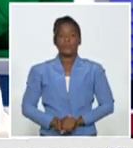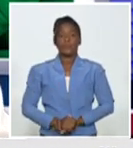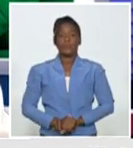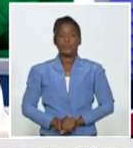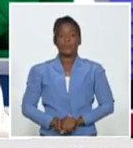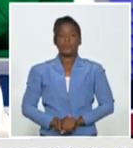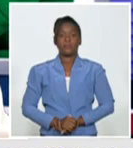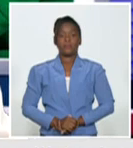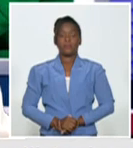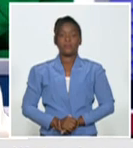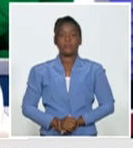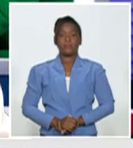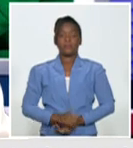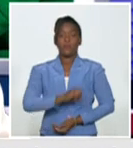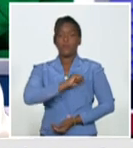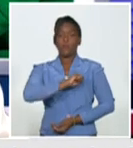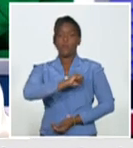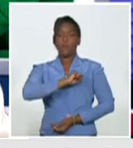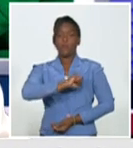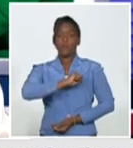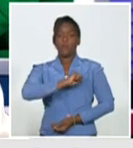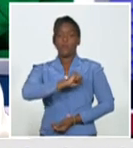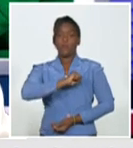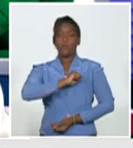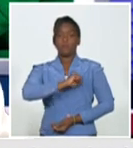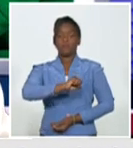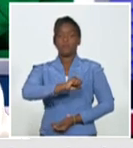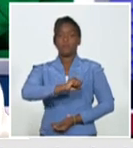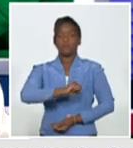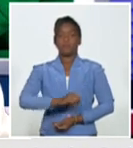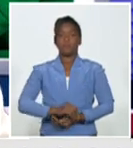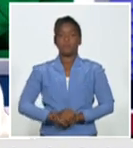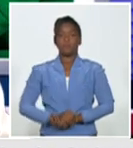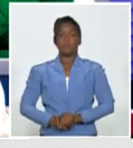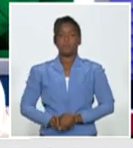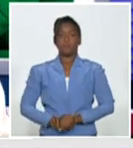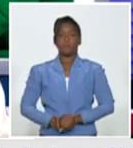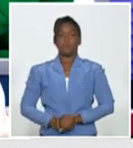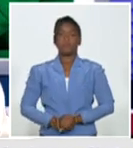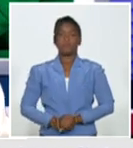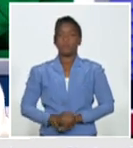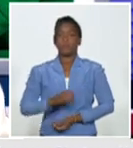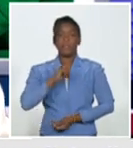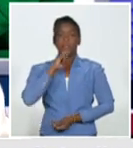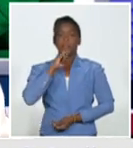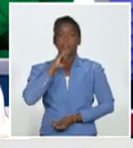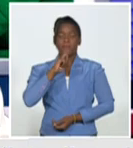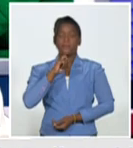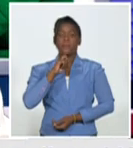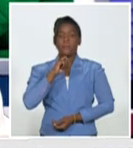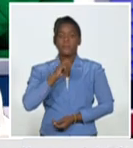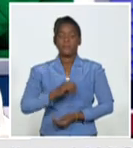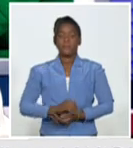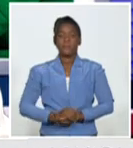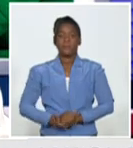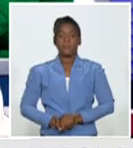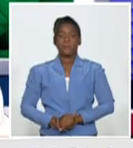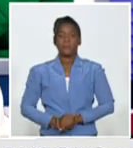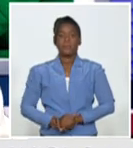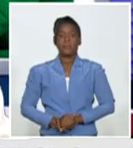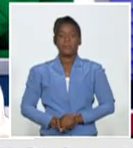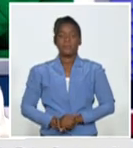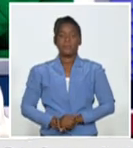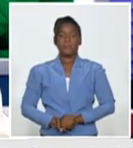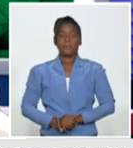hace una parada cardíaca en asistolia, de la cual no fue posible su reanimación.